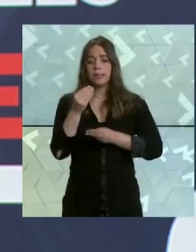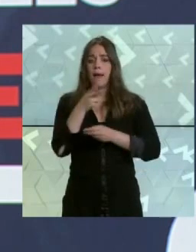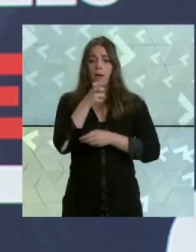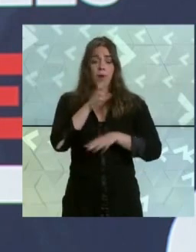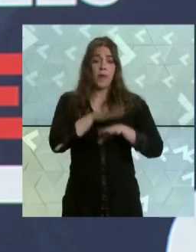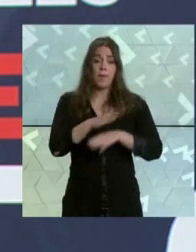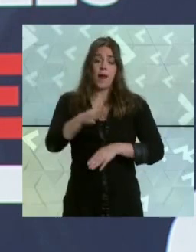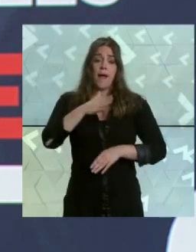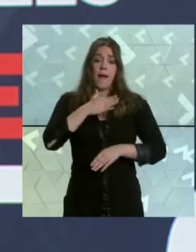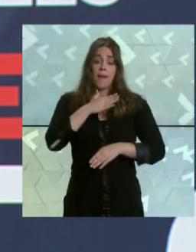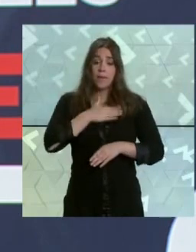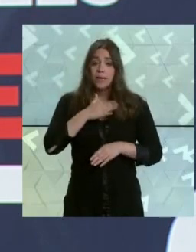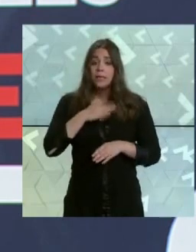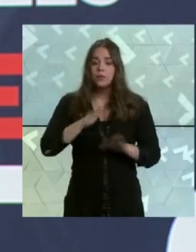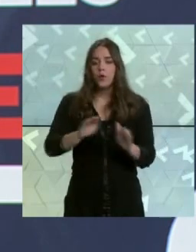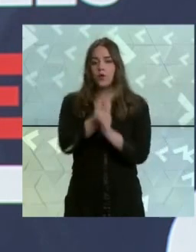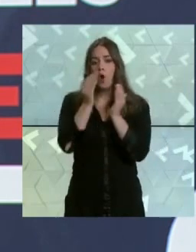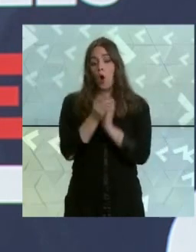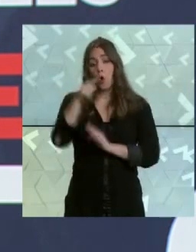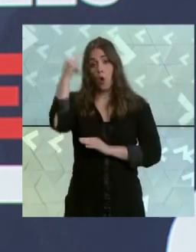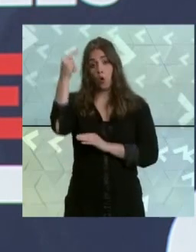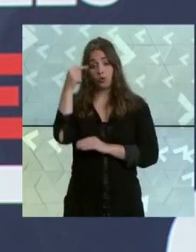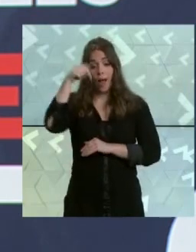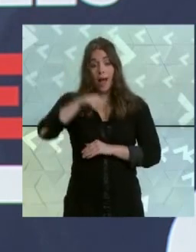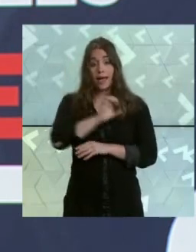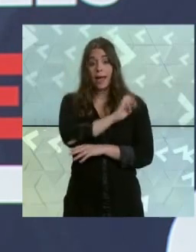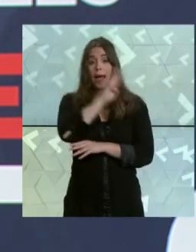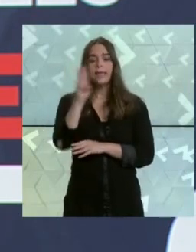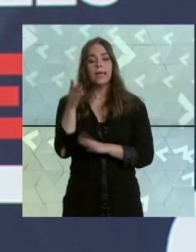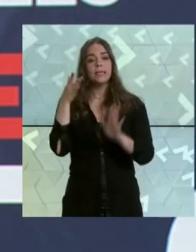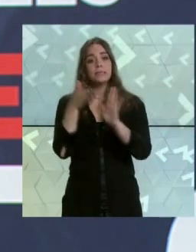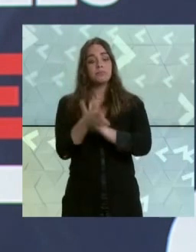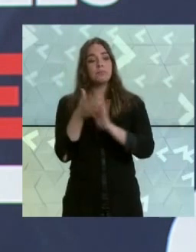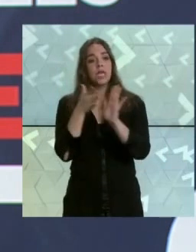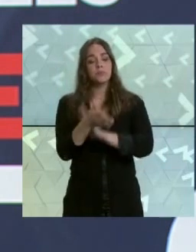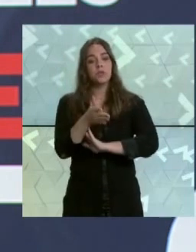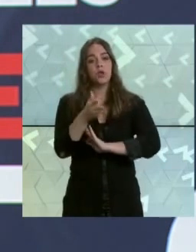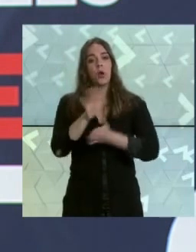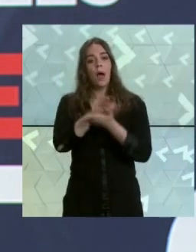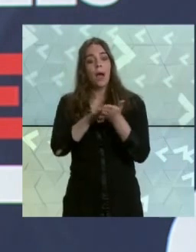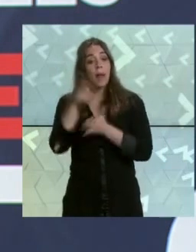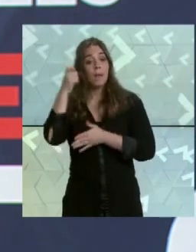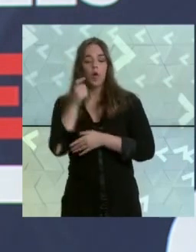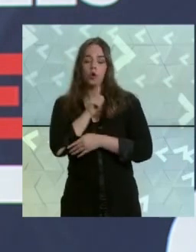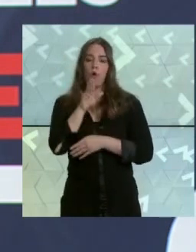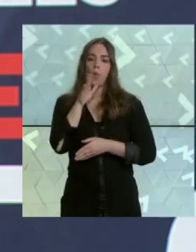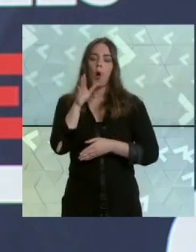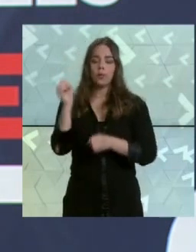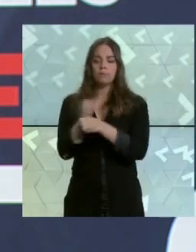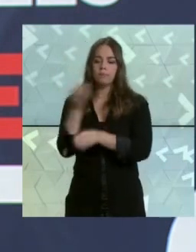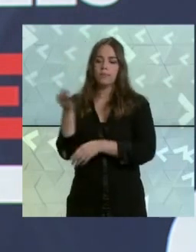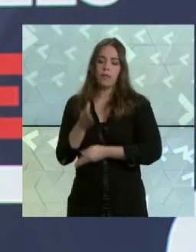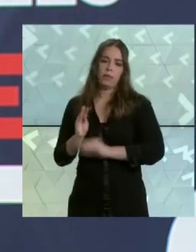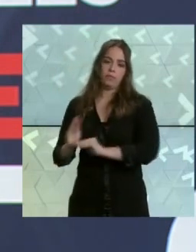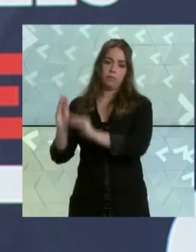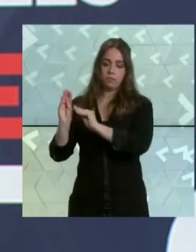cultural universal anoche aquí en antena3 se explicó que no había hablado con el presidente macrón porque había que dejarlo trabajar y ya en materia